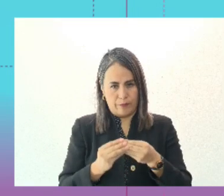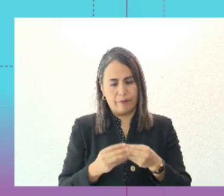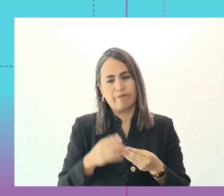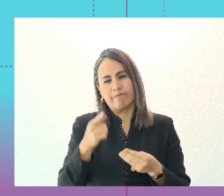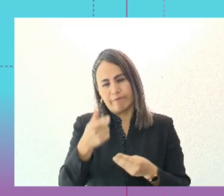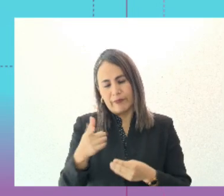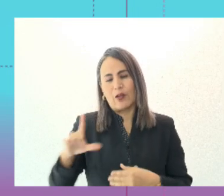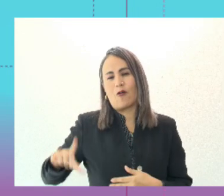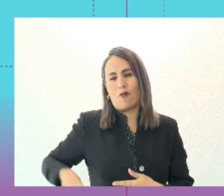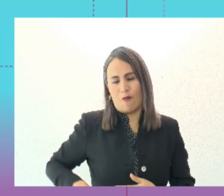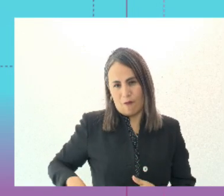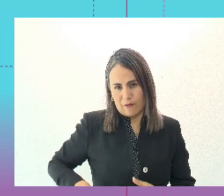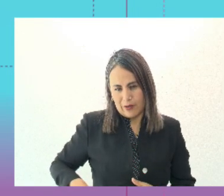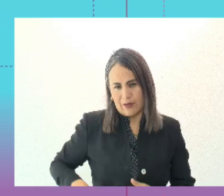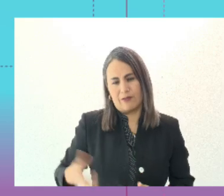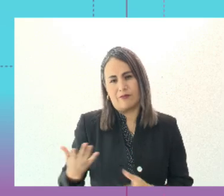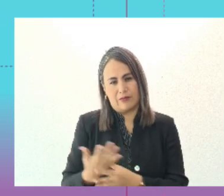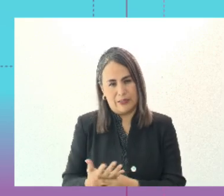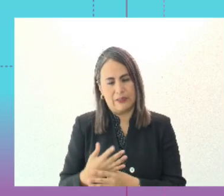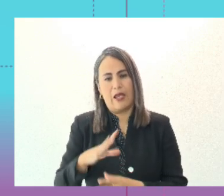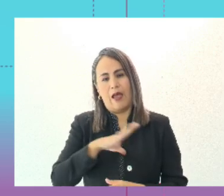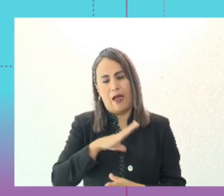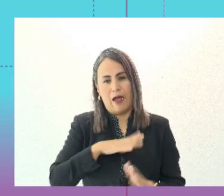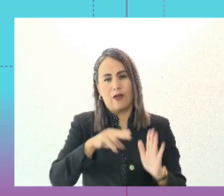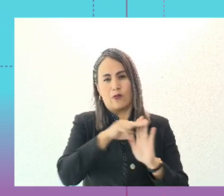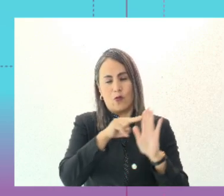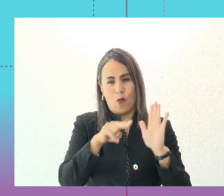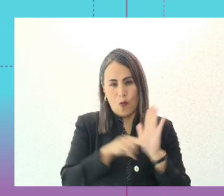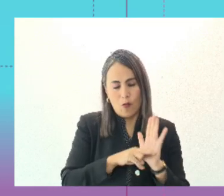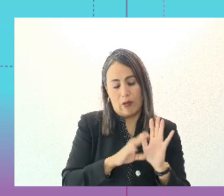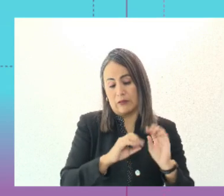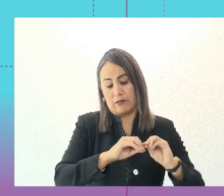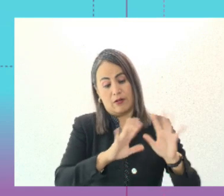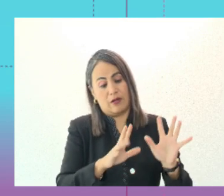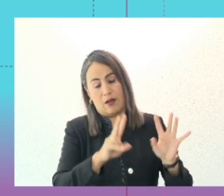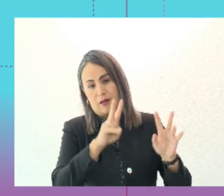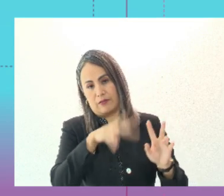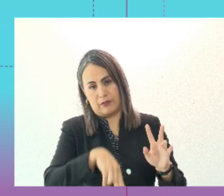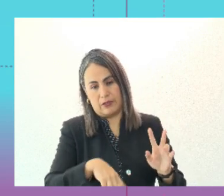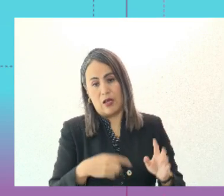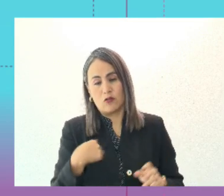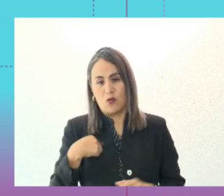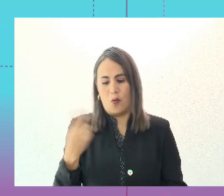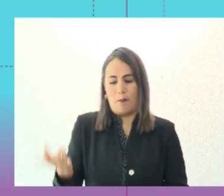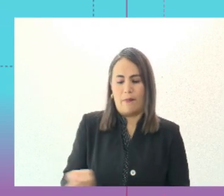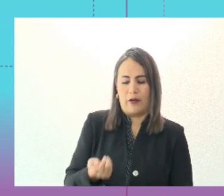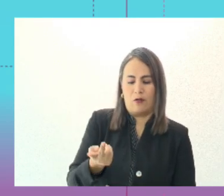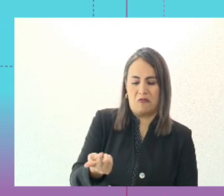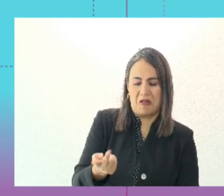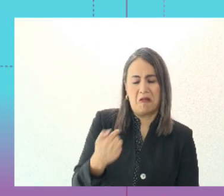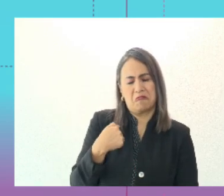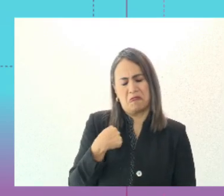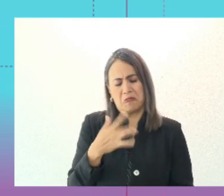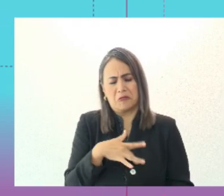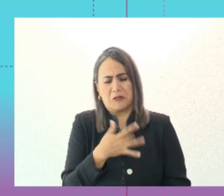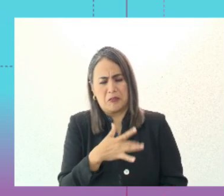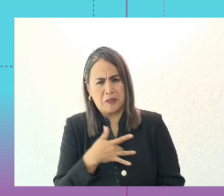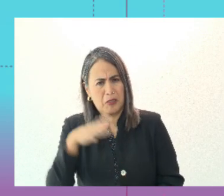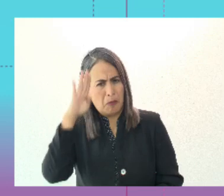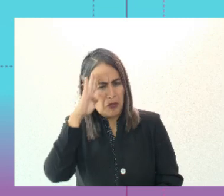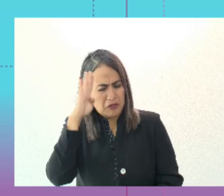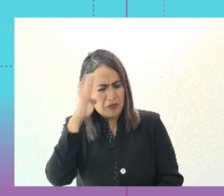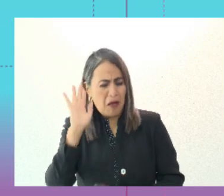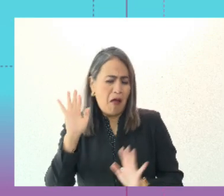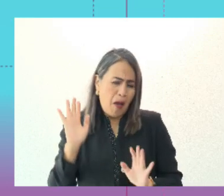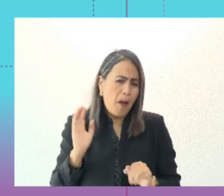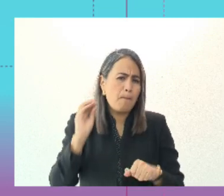Derecho, en donde hay normas ciertas, en donde no tenemos que estar preguntando, me van a llevar a unas conclusiones para poder implementar